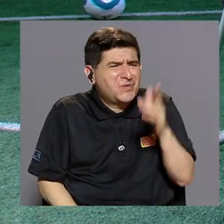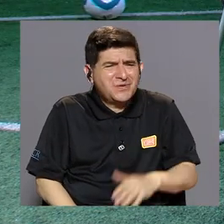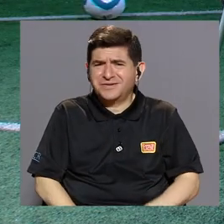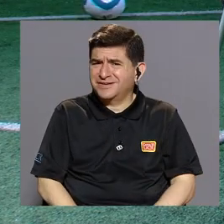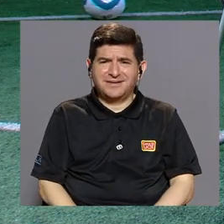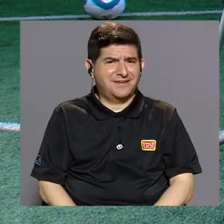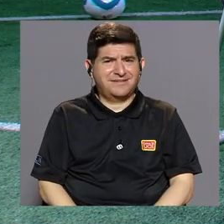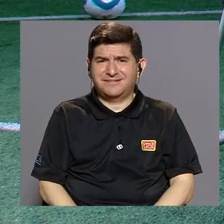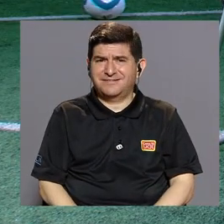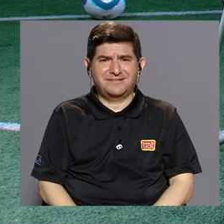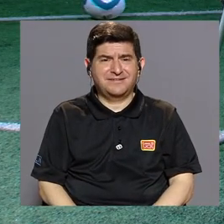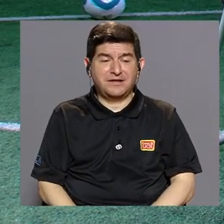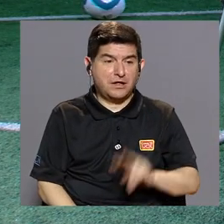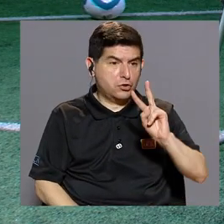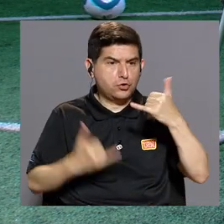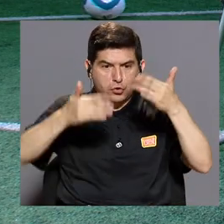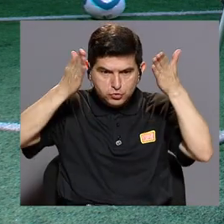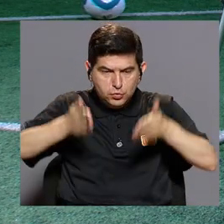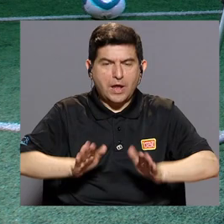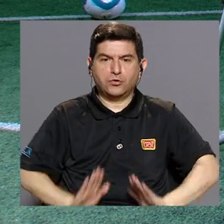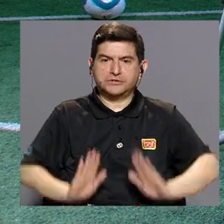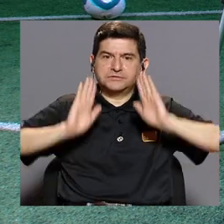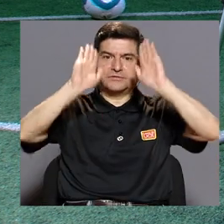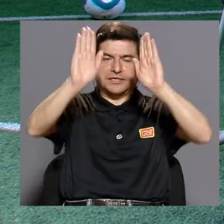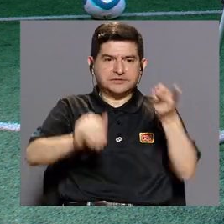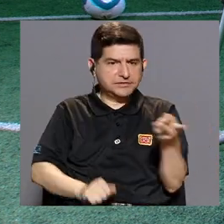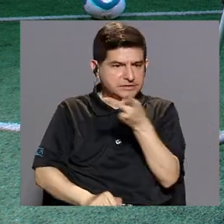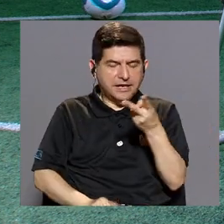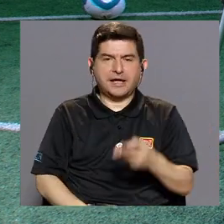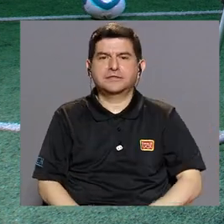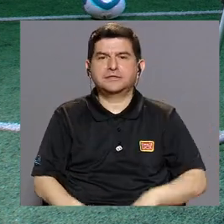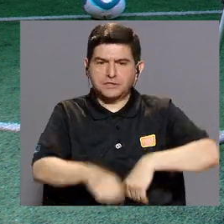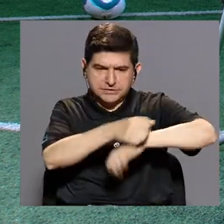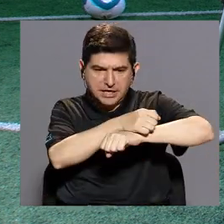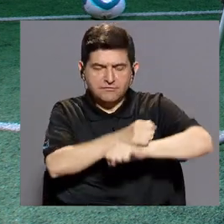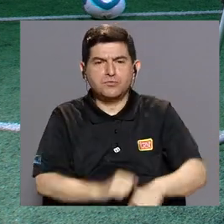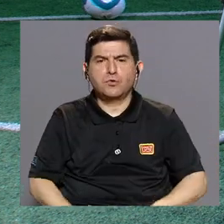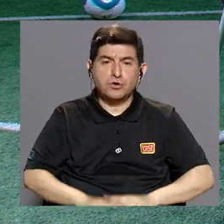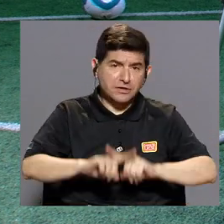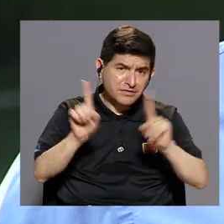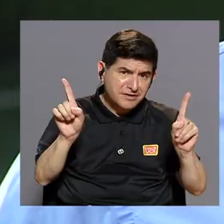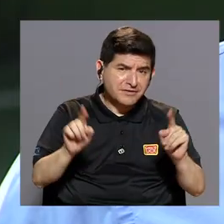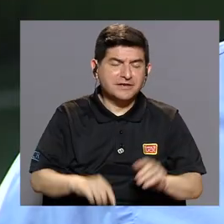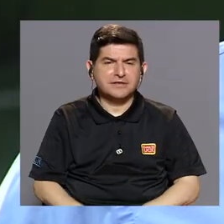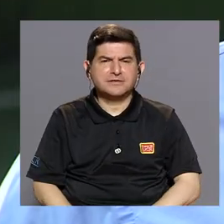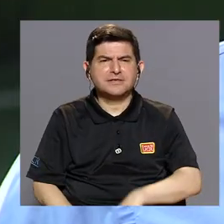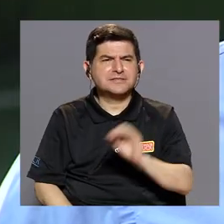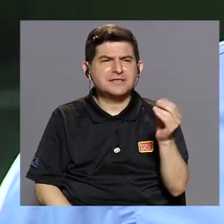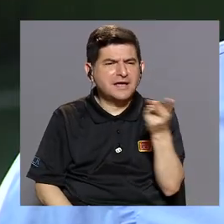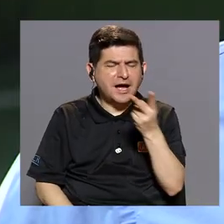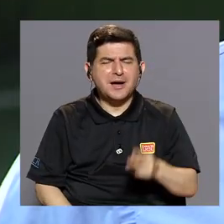¿no? O sea, son dos jugadores, extraordinarios jugadores de fútbol. Y muy diferentes también. Y que nos dan un espectáculo